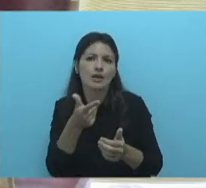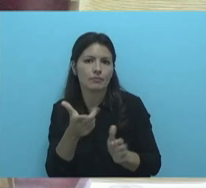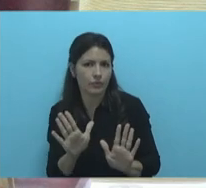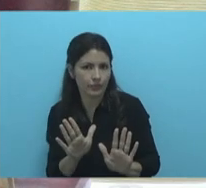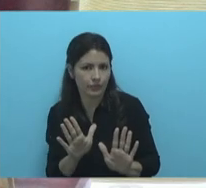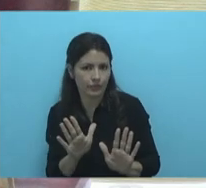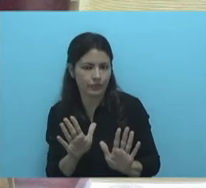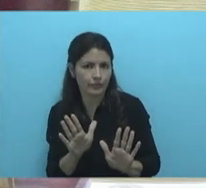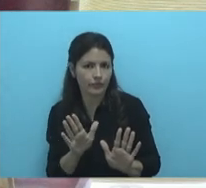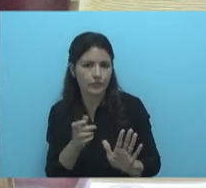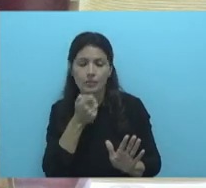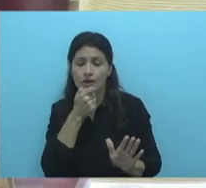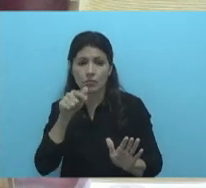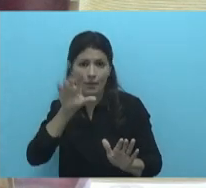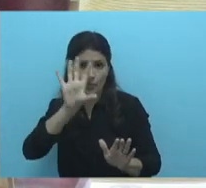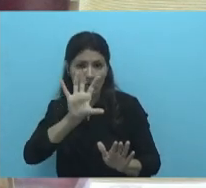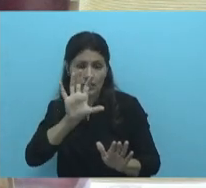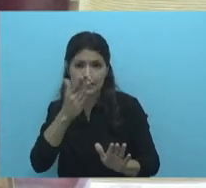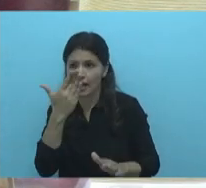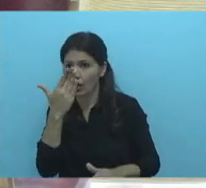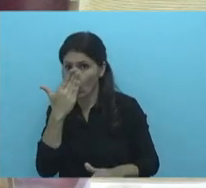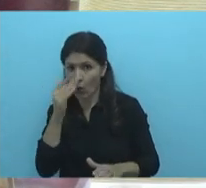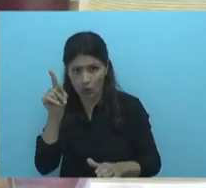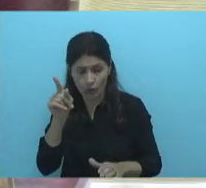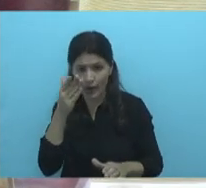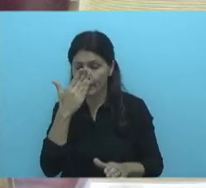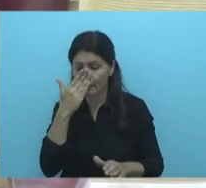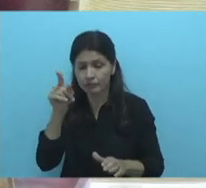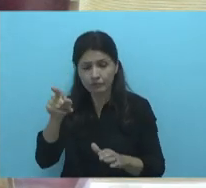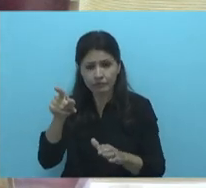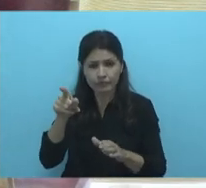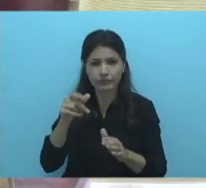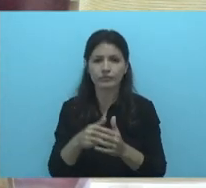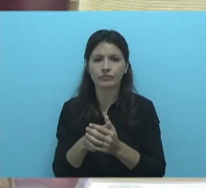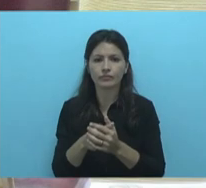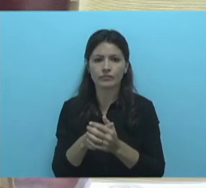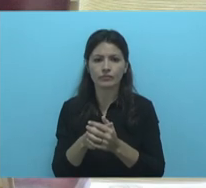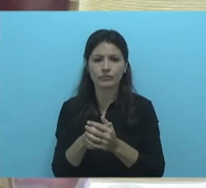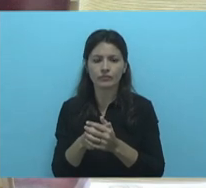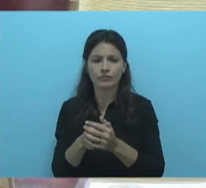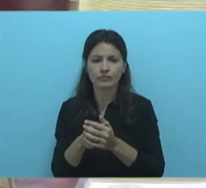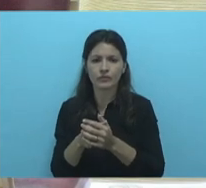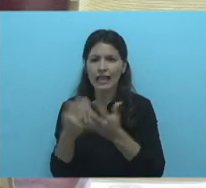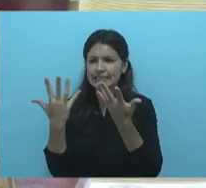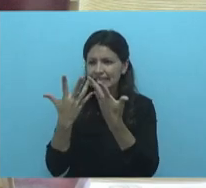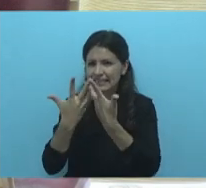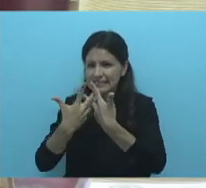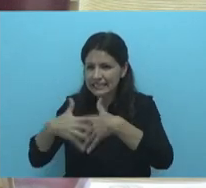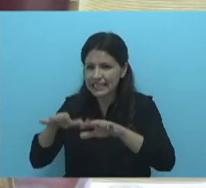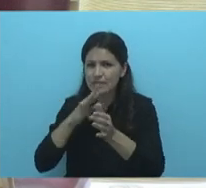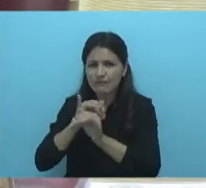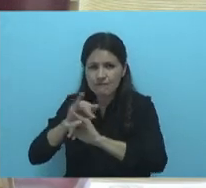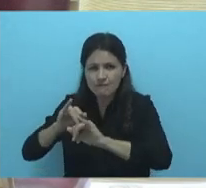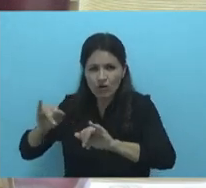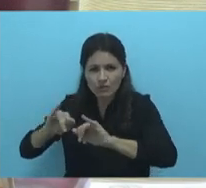ejemplo, la provincia de Córdoba fue hackeada en sus sistemas